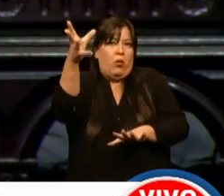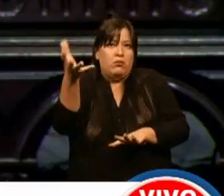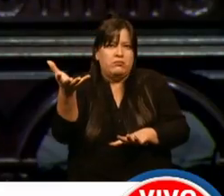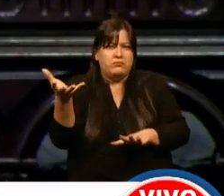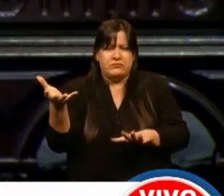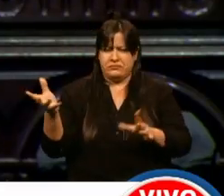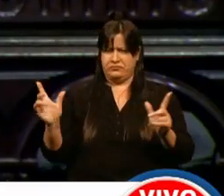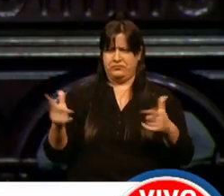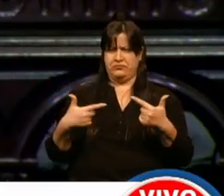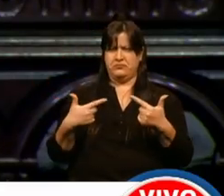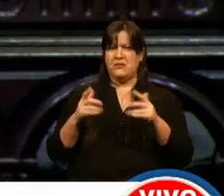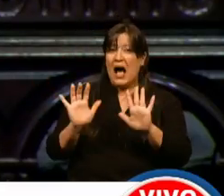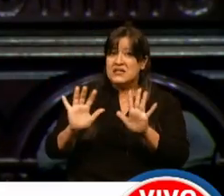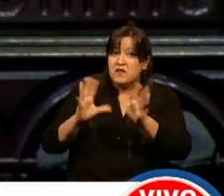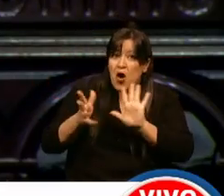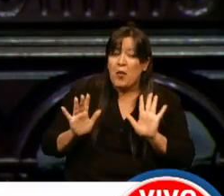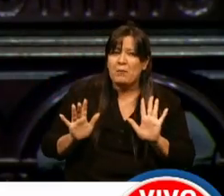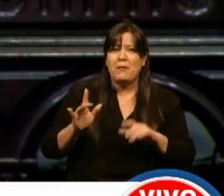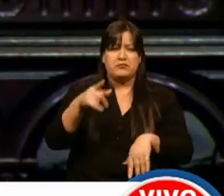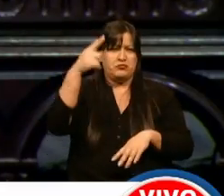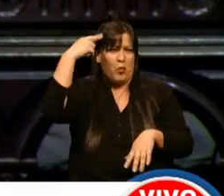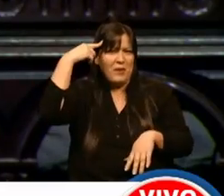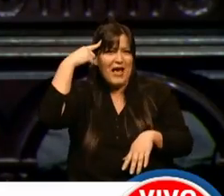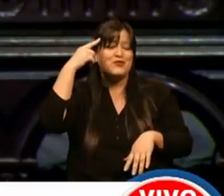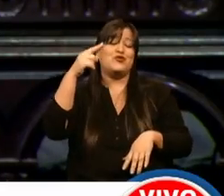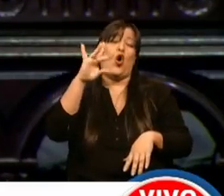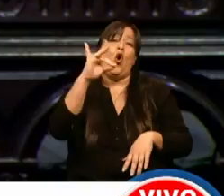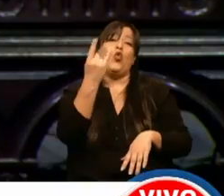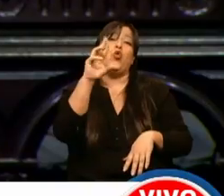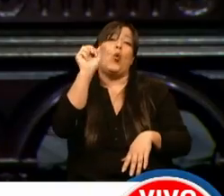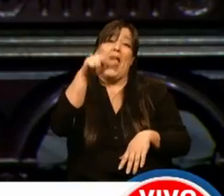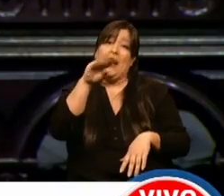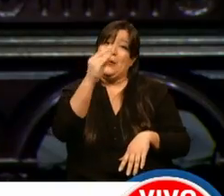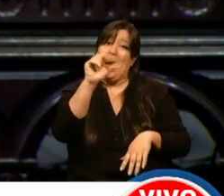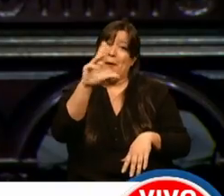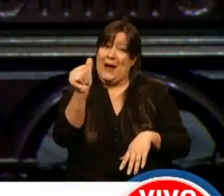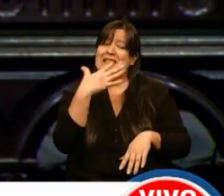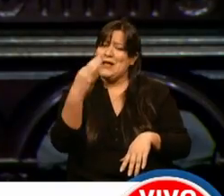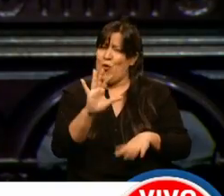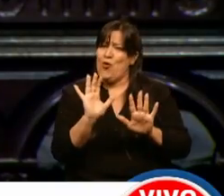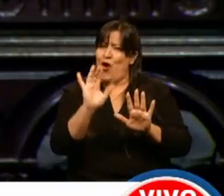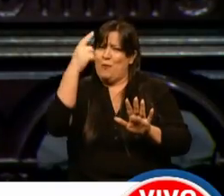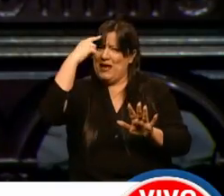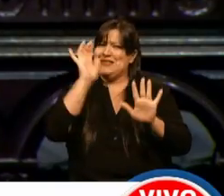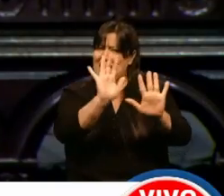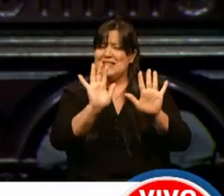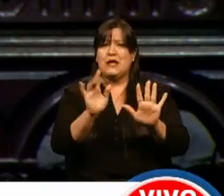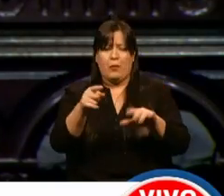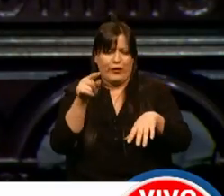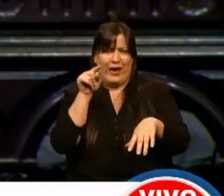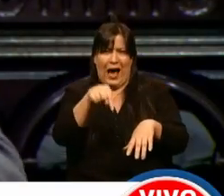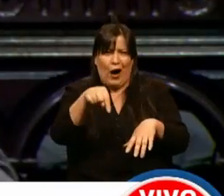de esta manera imagino pensaba por durán barba porque si uno realmente lo de en el tiempo es bastante